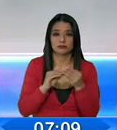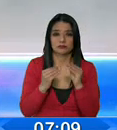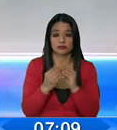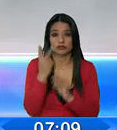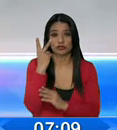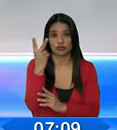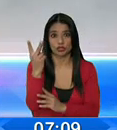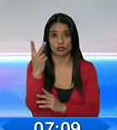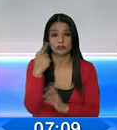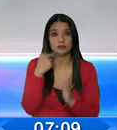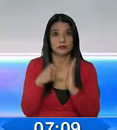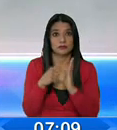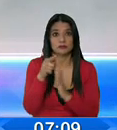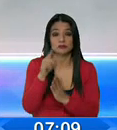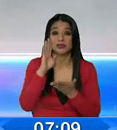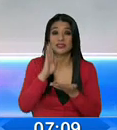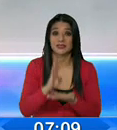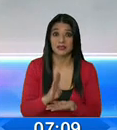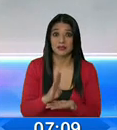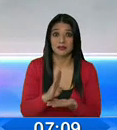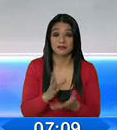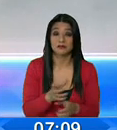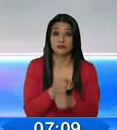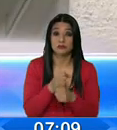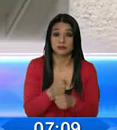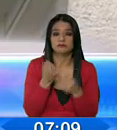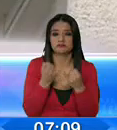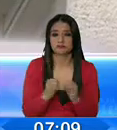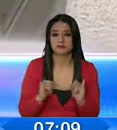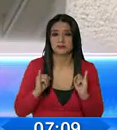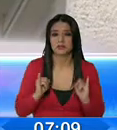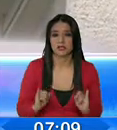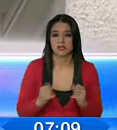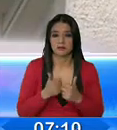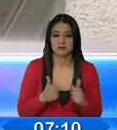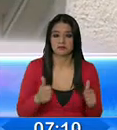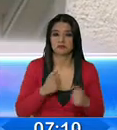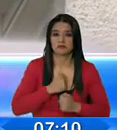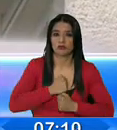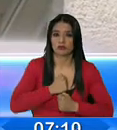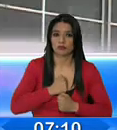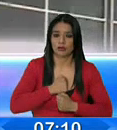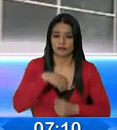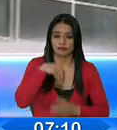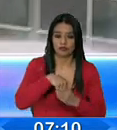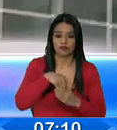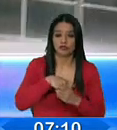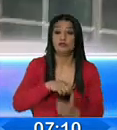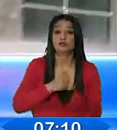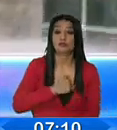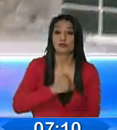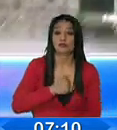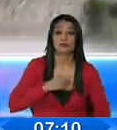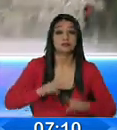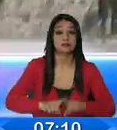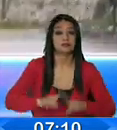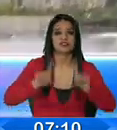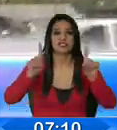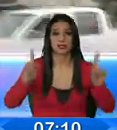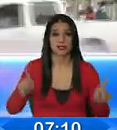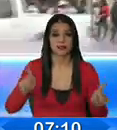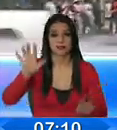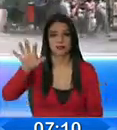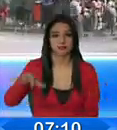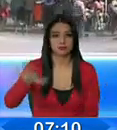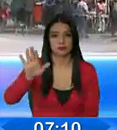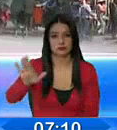de seguridad social son autónomas, con patrimonio y fondos propios distintos a los del fisco